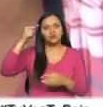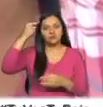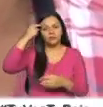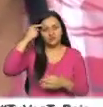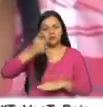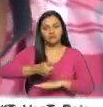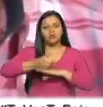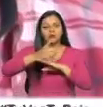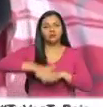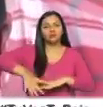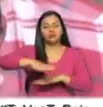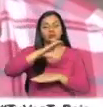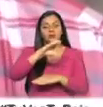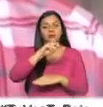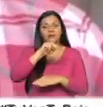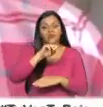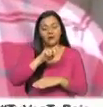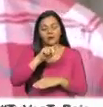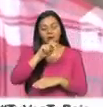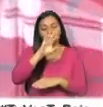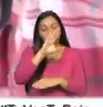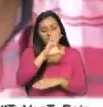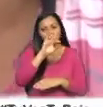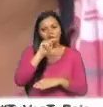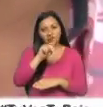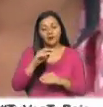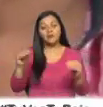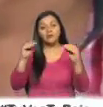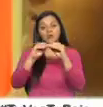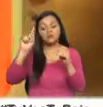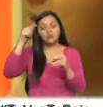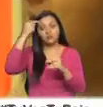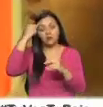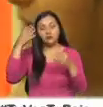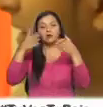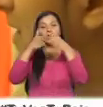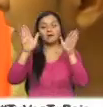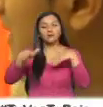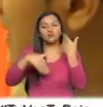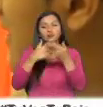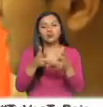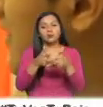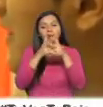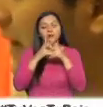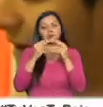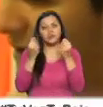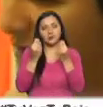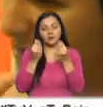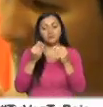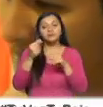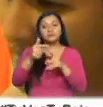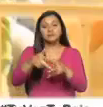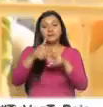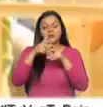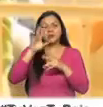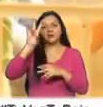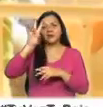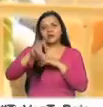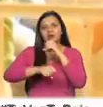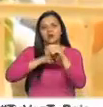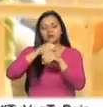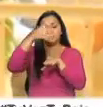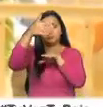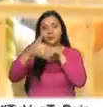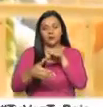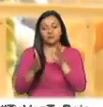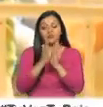a las autoridades de la CFN que hayan considerado la apertura de esta línea de crédito. Este crédito se entrega con un plazo de 7 años y un periodo